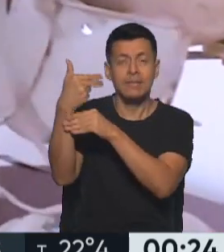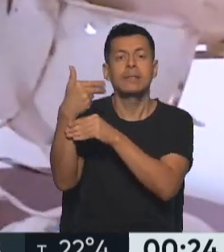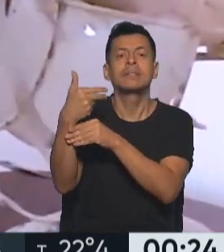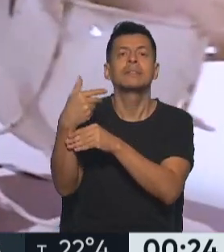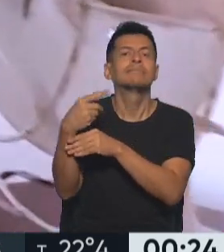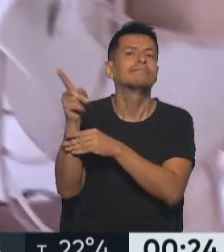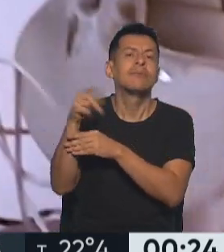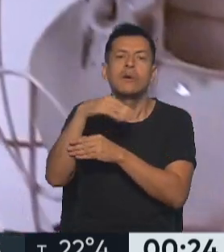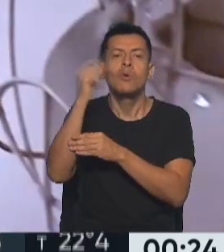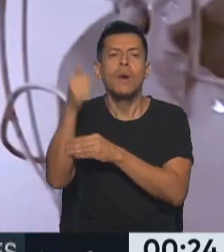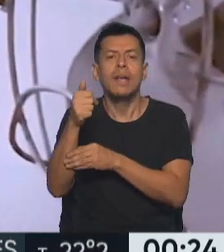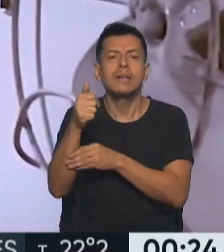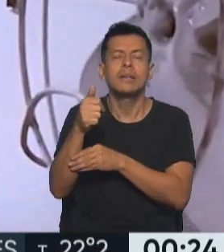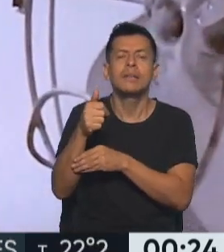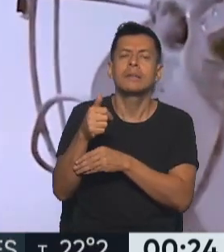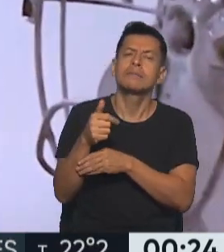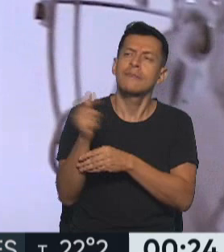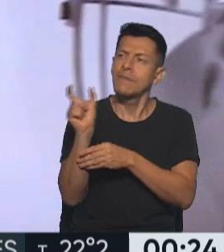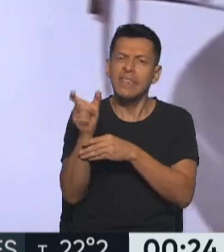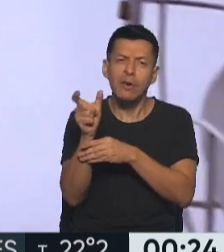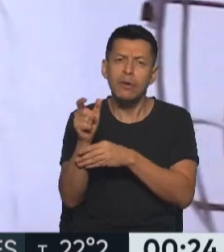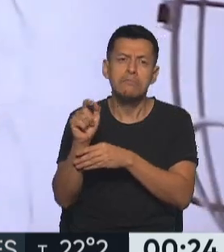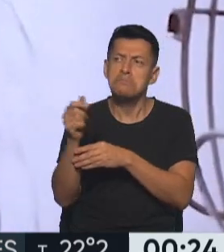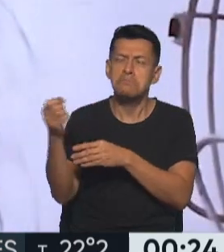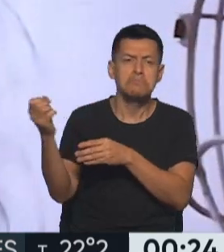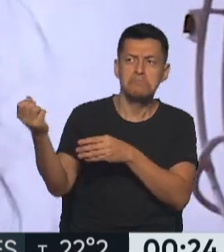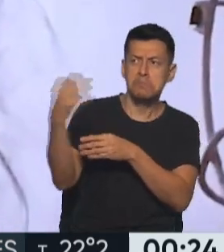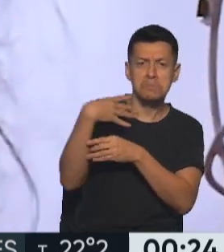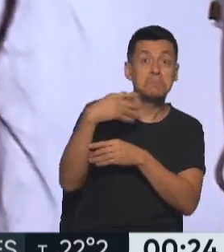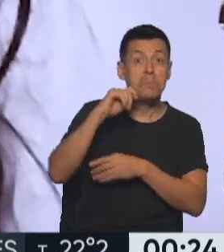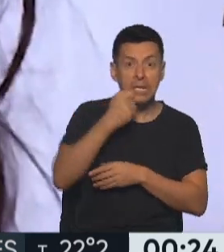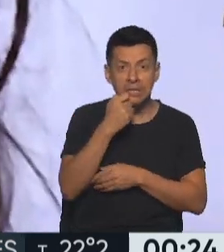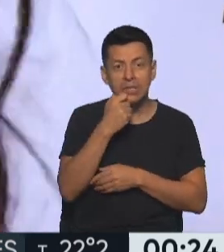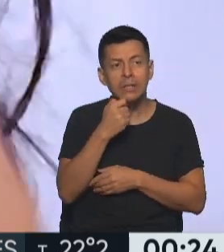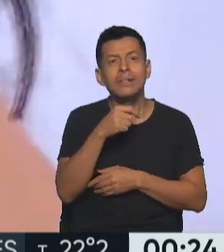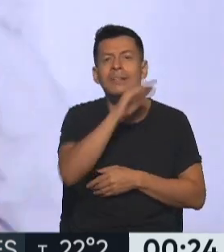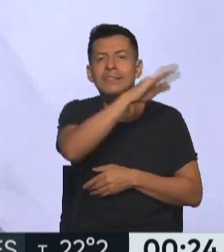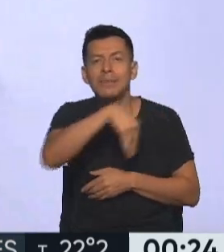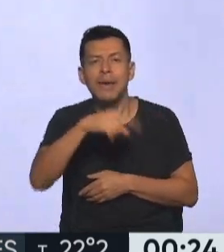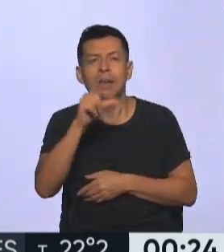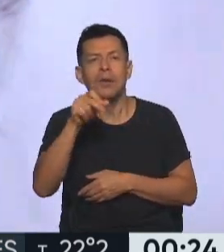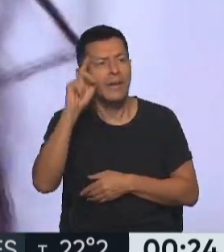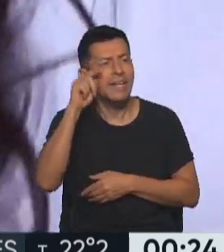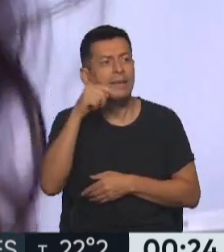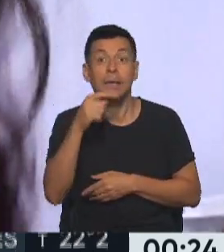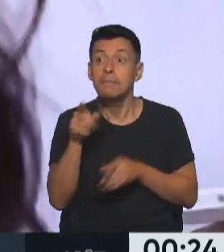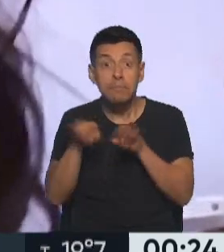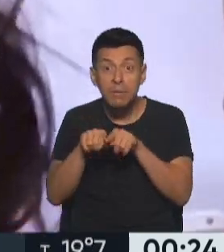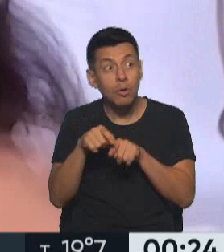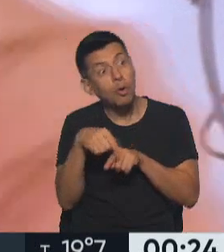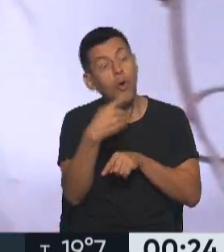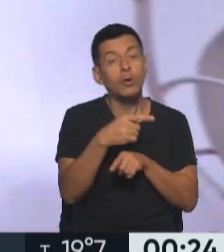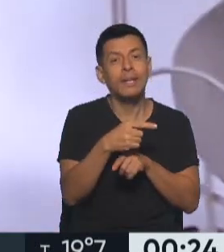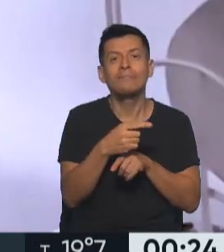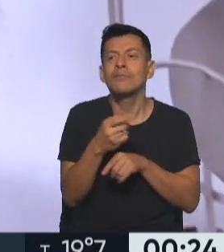Juan nos mandó un plano secuencia tan lindo hecho por él que después, cuando decidimos hacerlo con Lorena, dijimos, hacete otro plano secuencia y hacemos solo